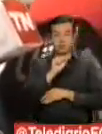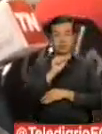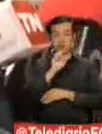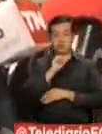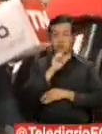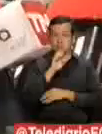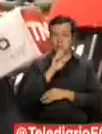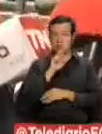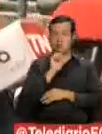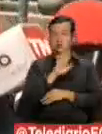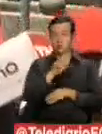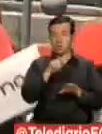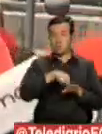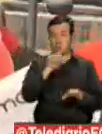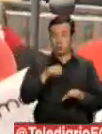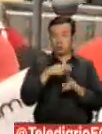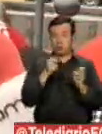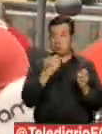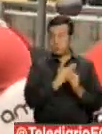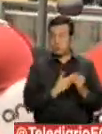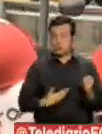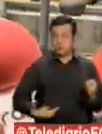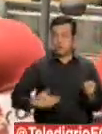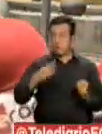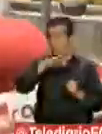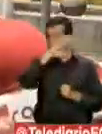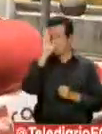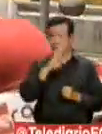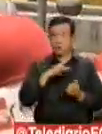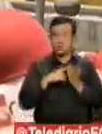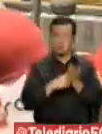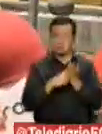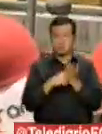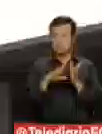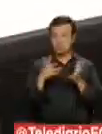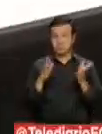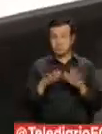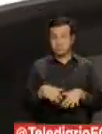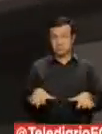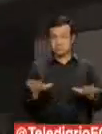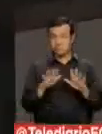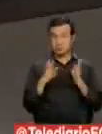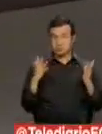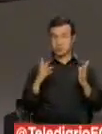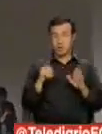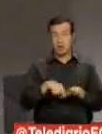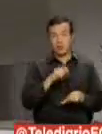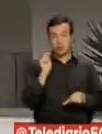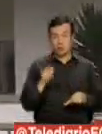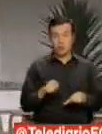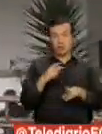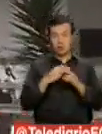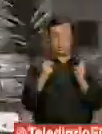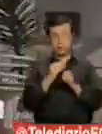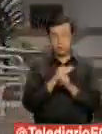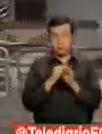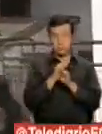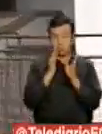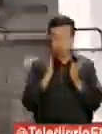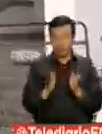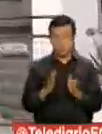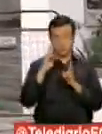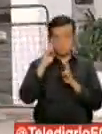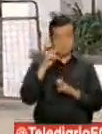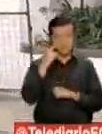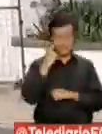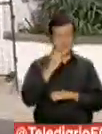abogado, señaló que el ex jefe de Estado no efectuó las negociaciones de dicho campo. A decir de los abogados de los ex funcionarios investigados,